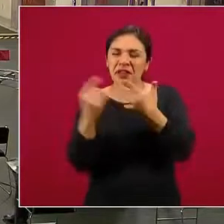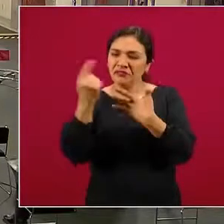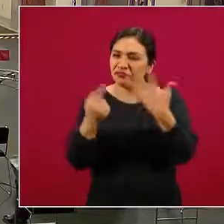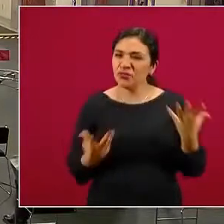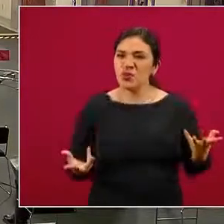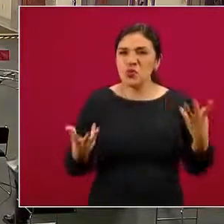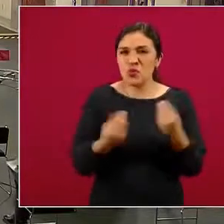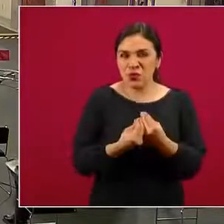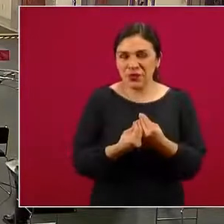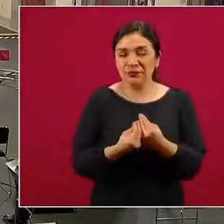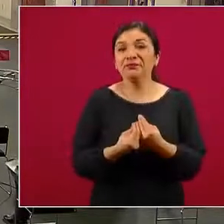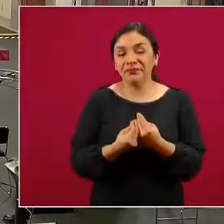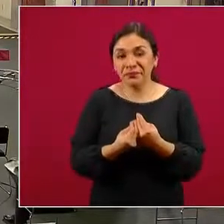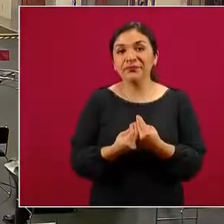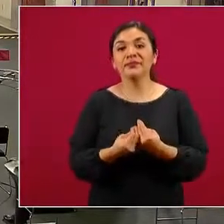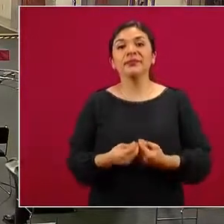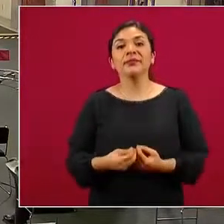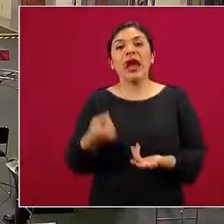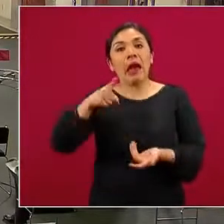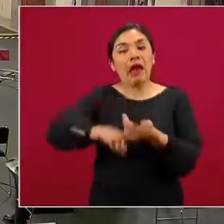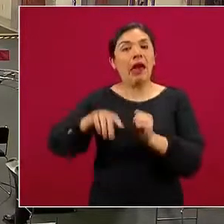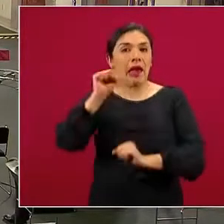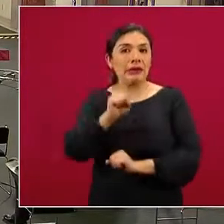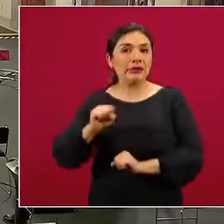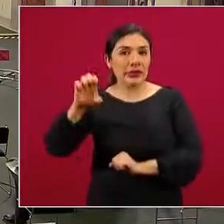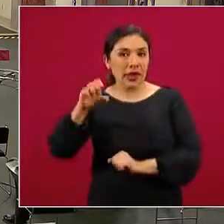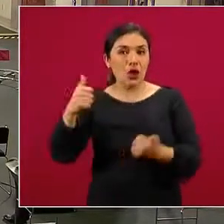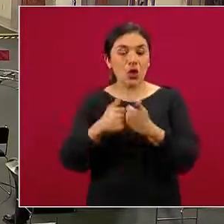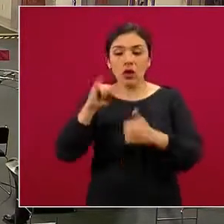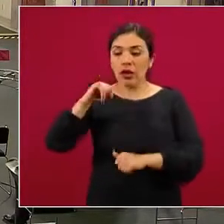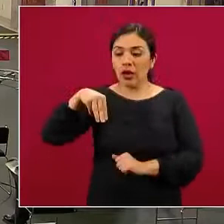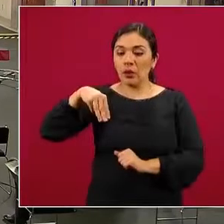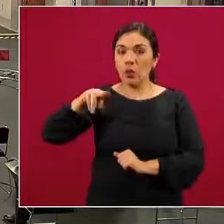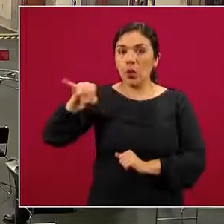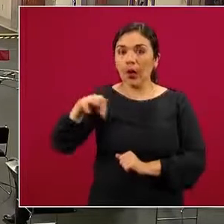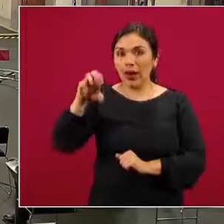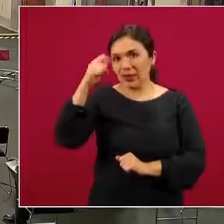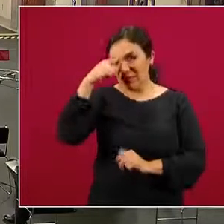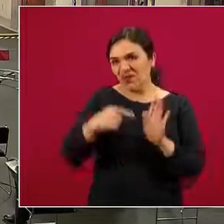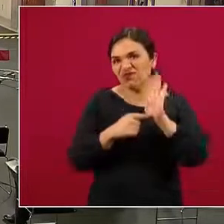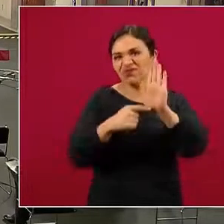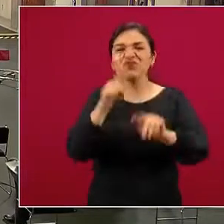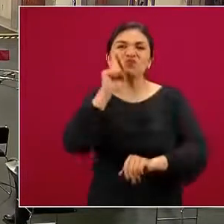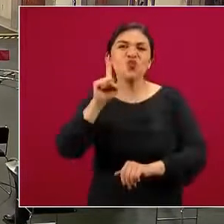haciendo Secretaría de Economía y Mujeres en este tema tan relevante para el país.